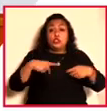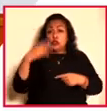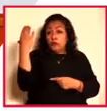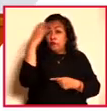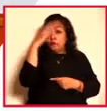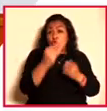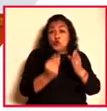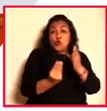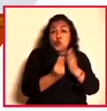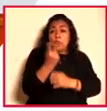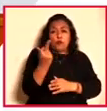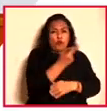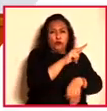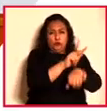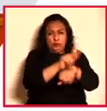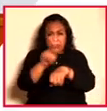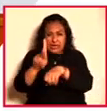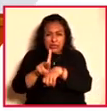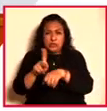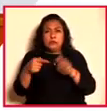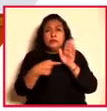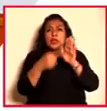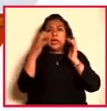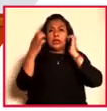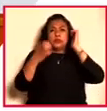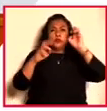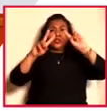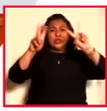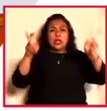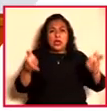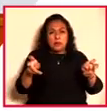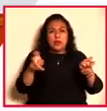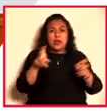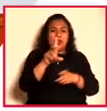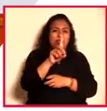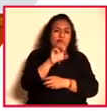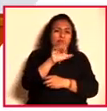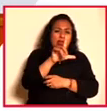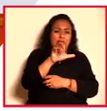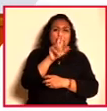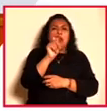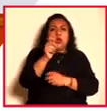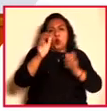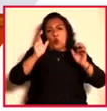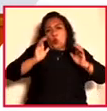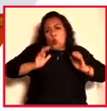ambas naciones con la muestra Declaración es Cuerpo.